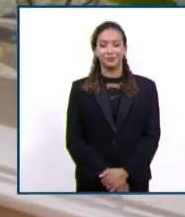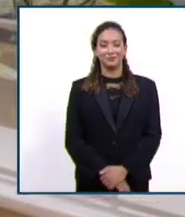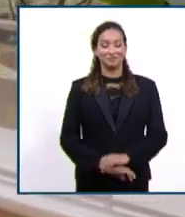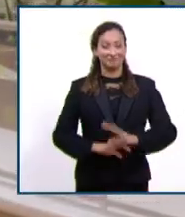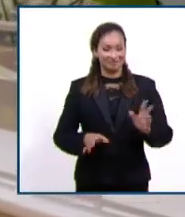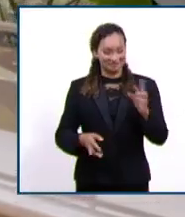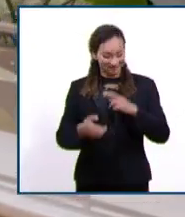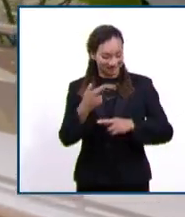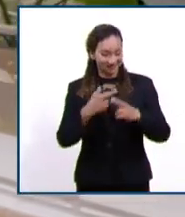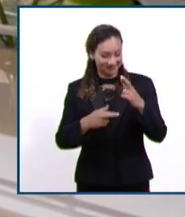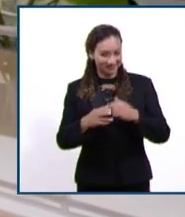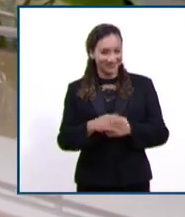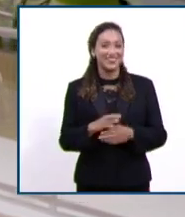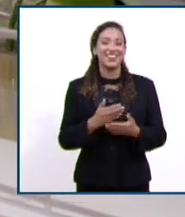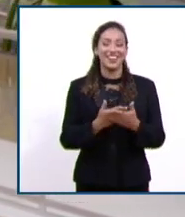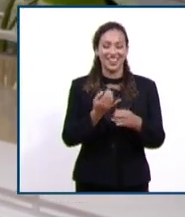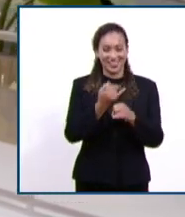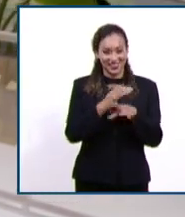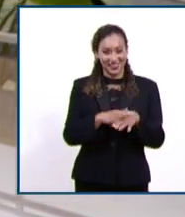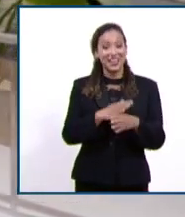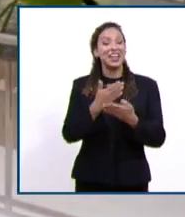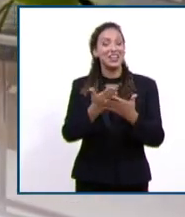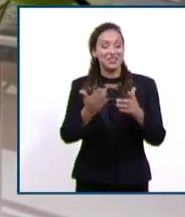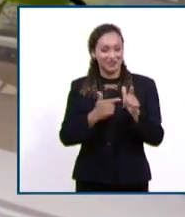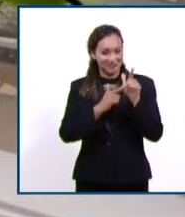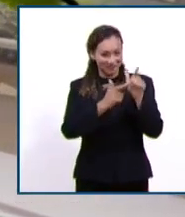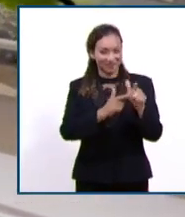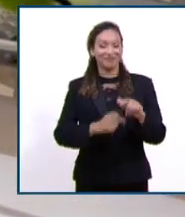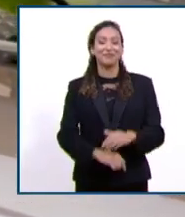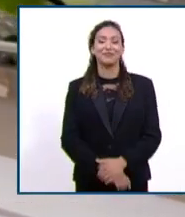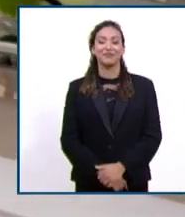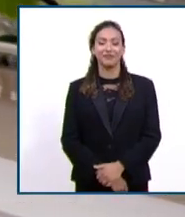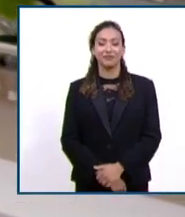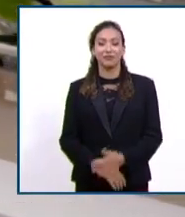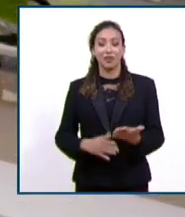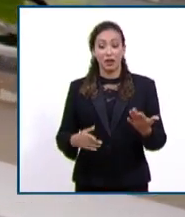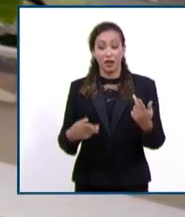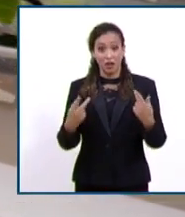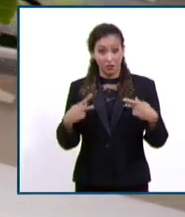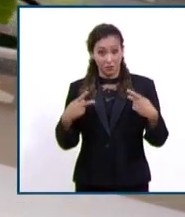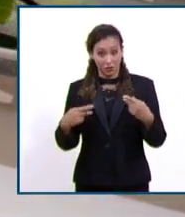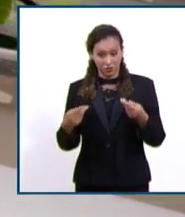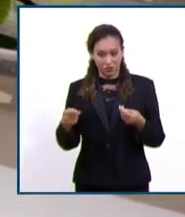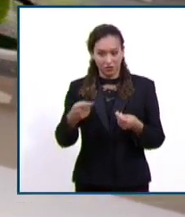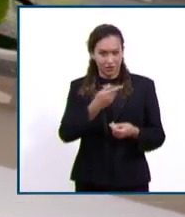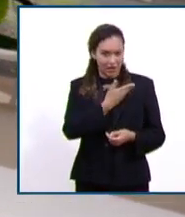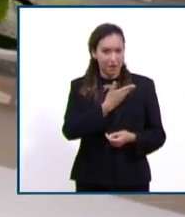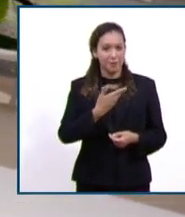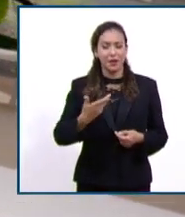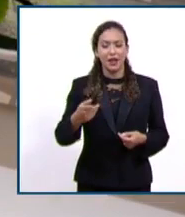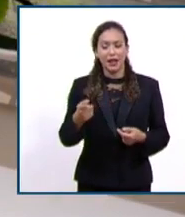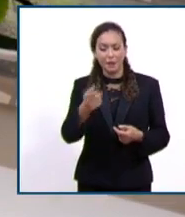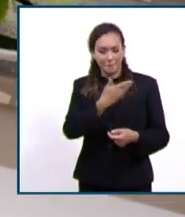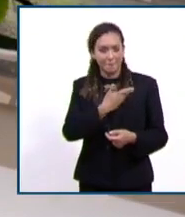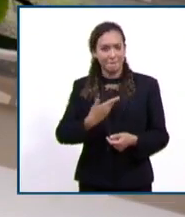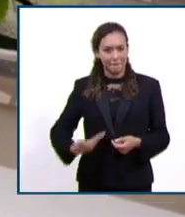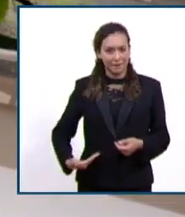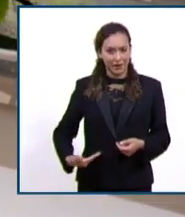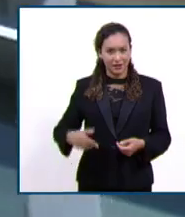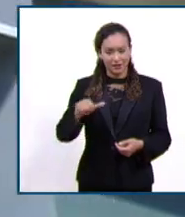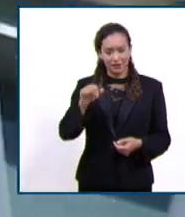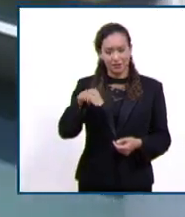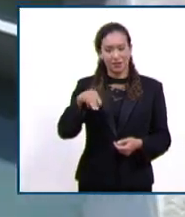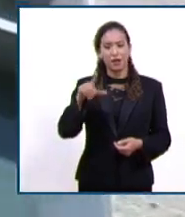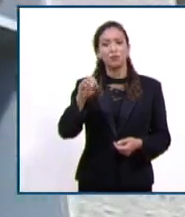Ya estamos de regreso, gracias por continuar con nosotros. Ante las declaraciones del presidente de la República que advierten una